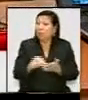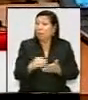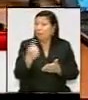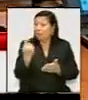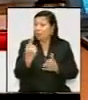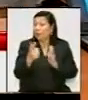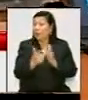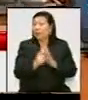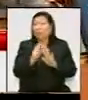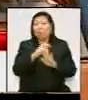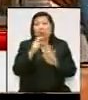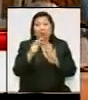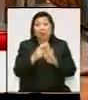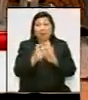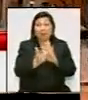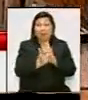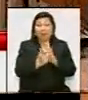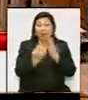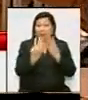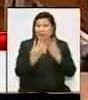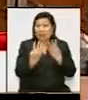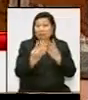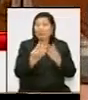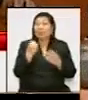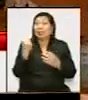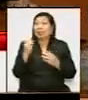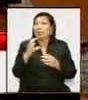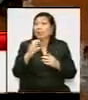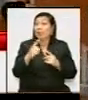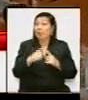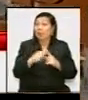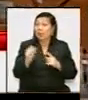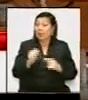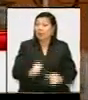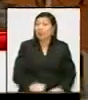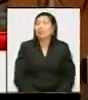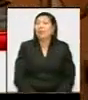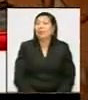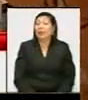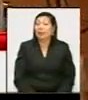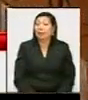orden el proyecto de reja y el proyecto de insistencia del CTS. Ese es el pedido, presidente.